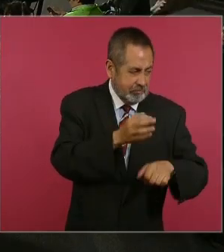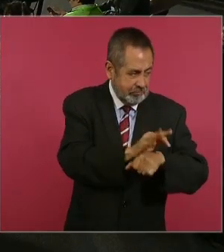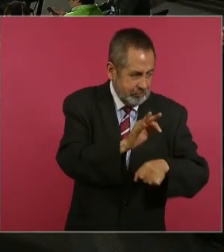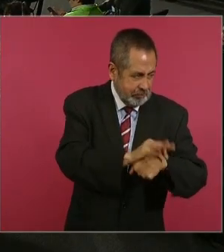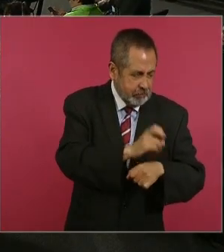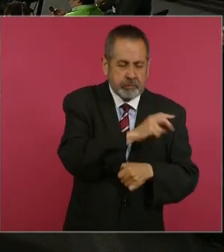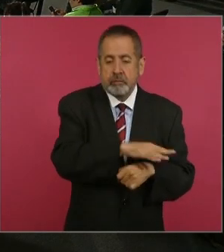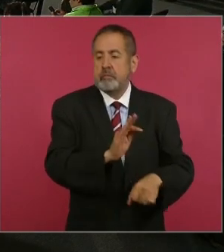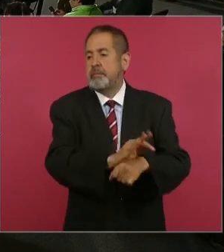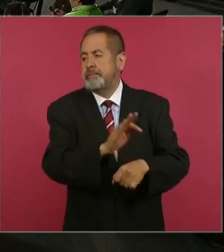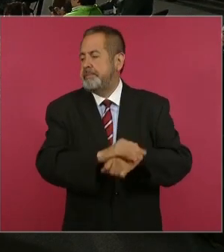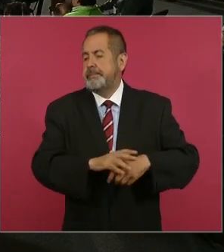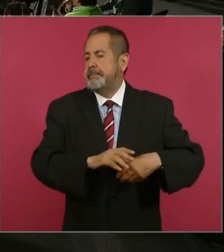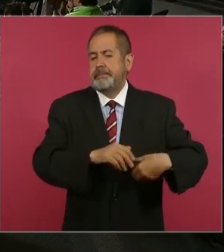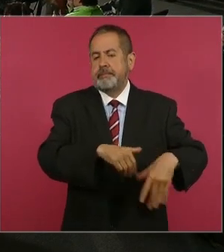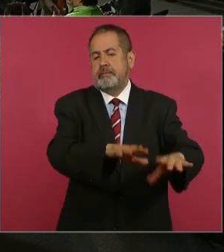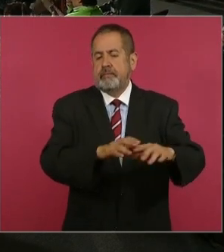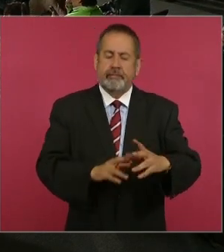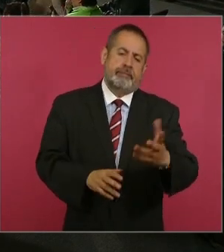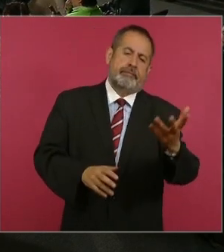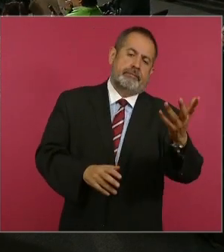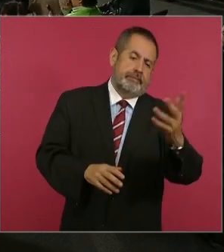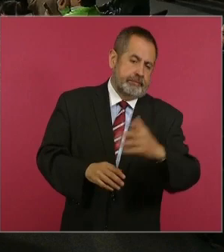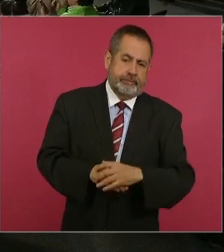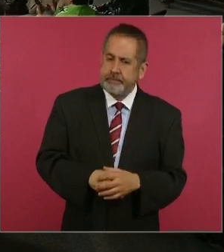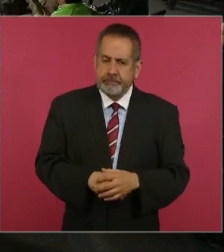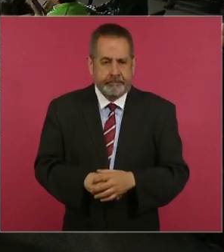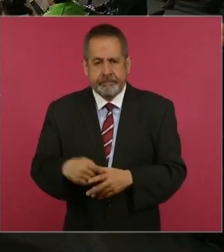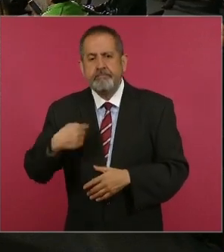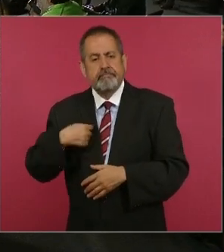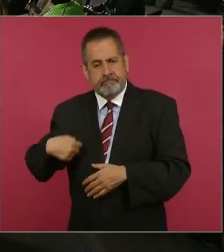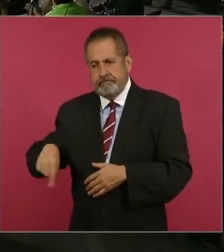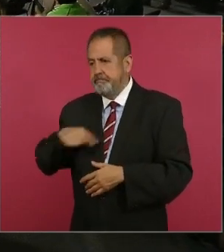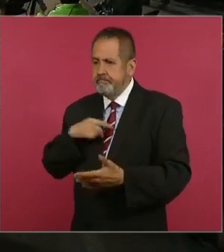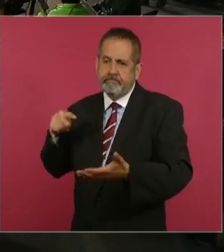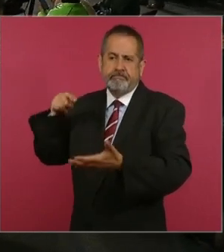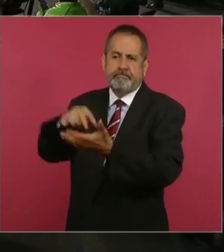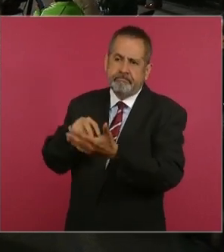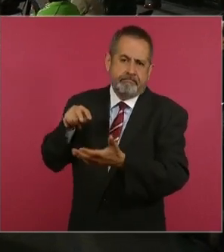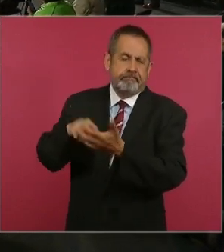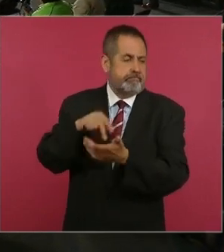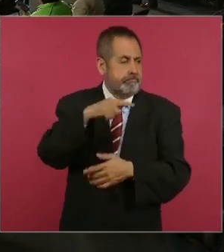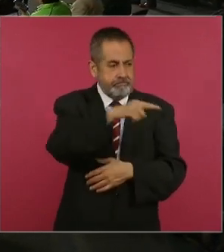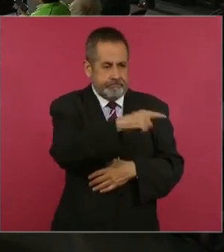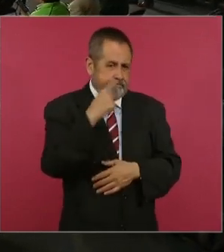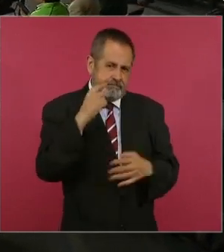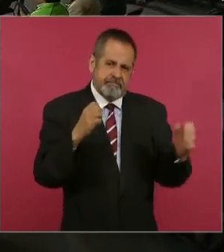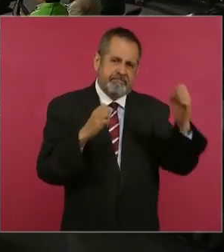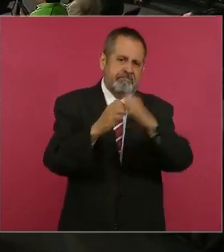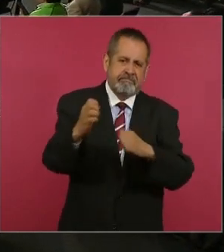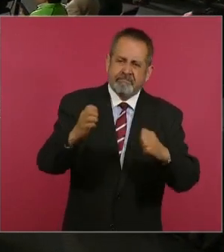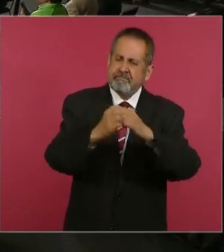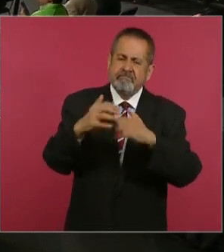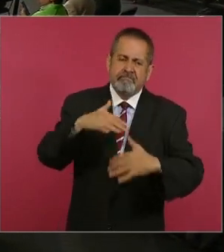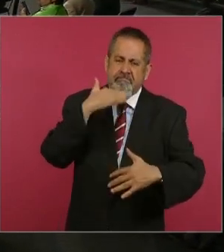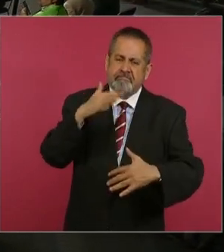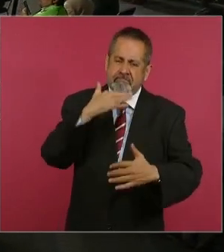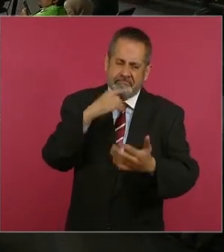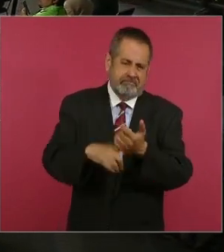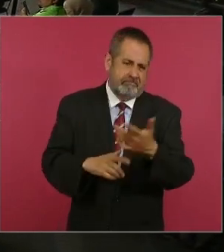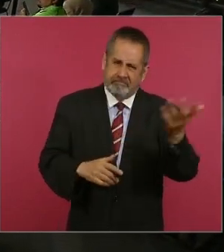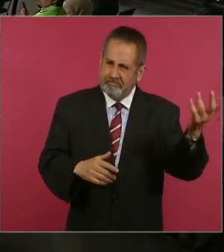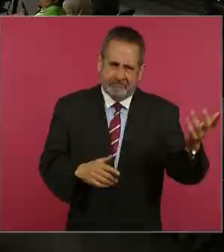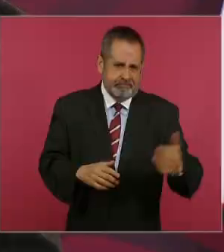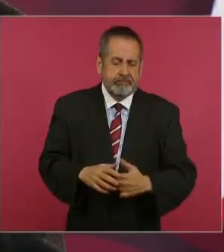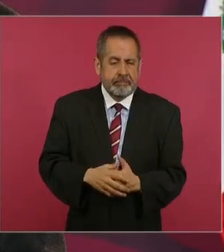cupular Entonces sí tuvimos que decir en todas las plazas de que estaban engañando a la gente y sí me acuerdo